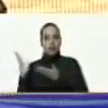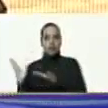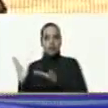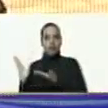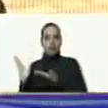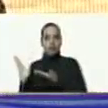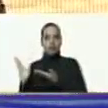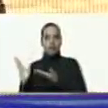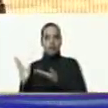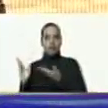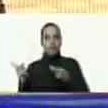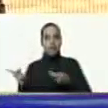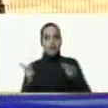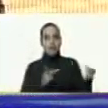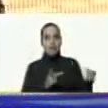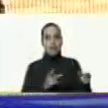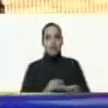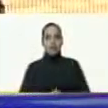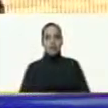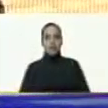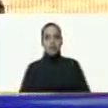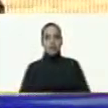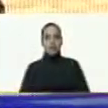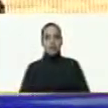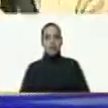Ni hao, allí.